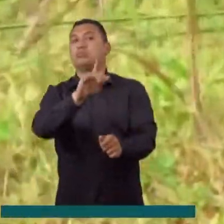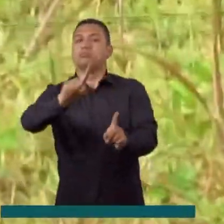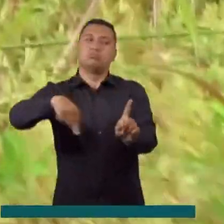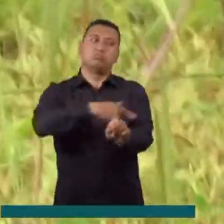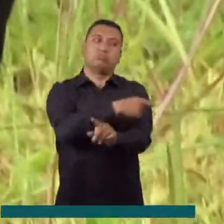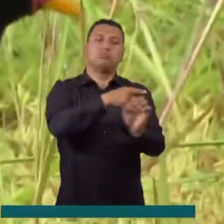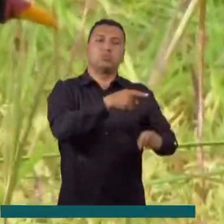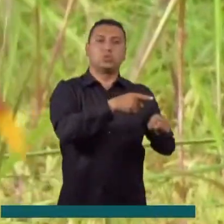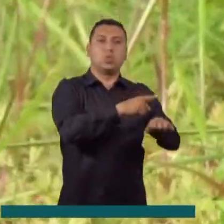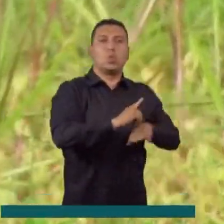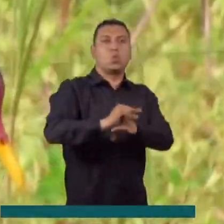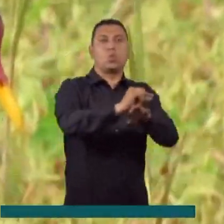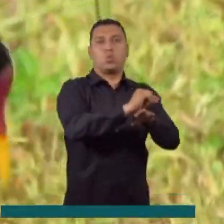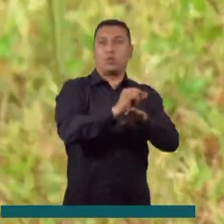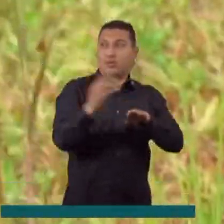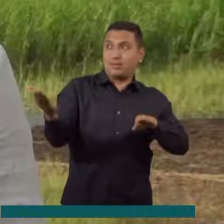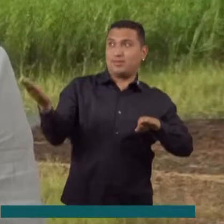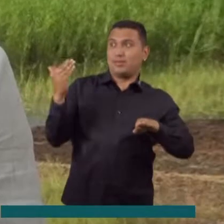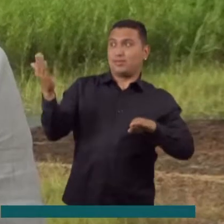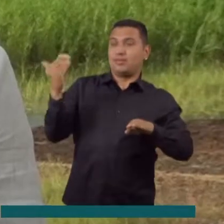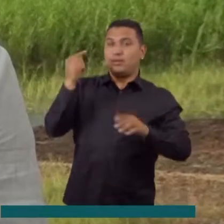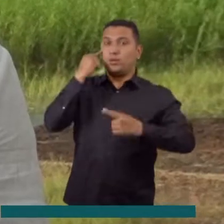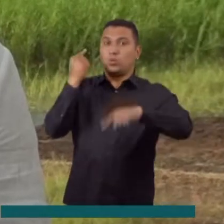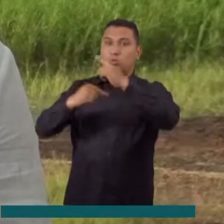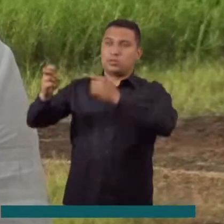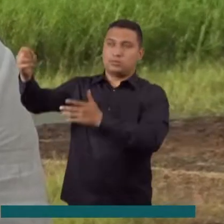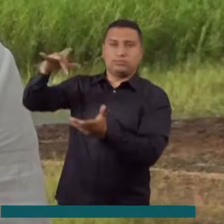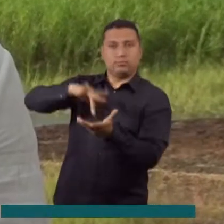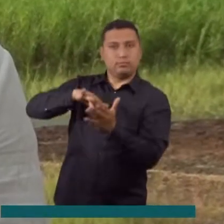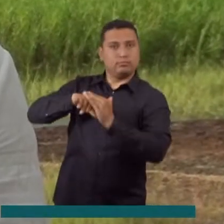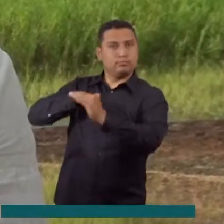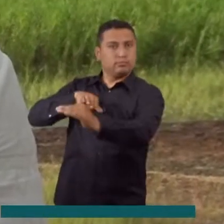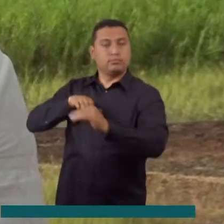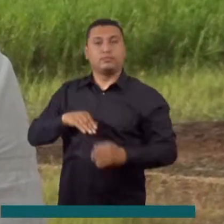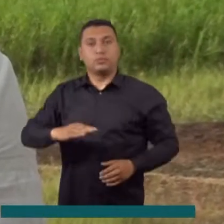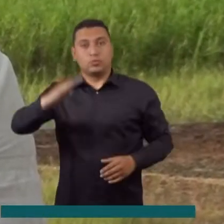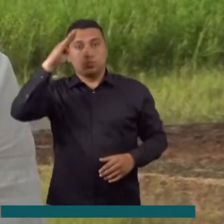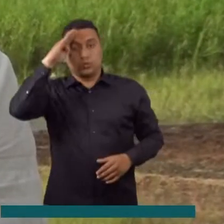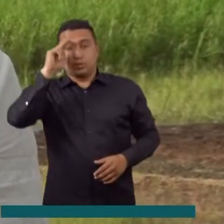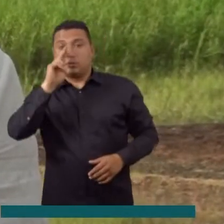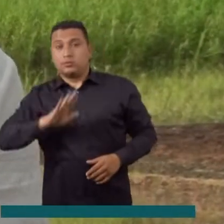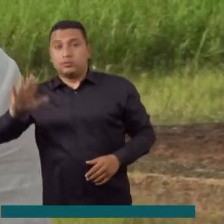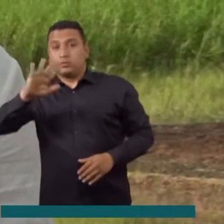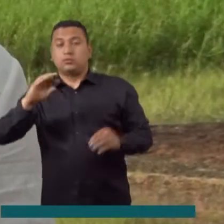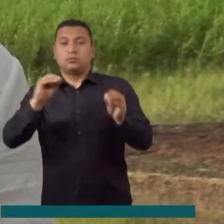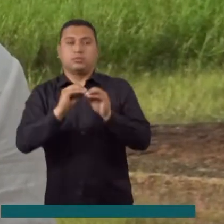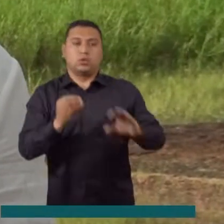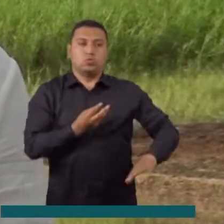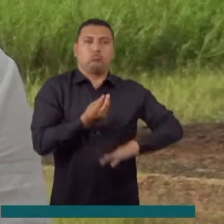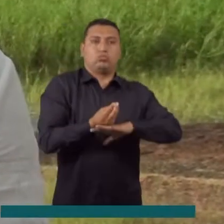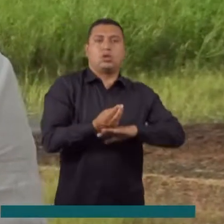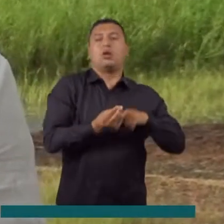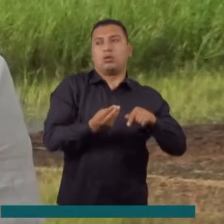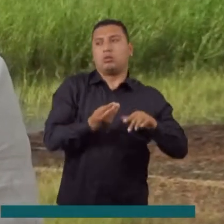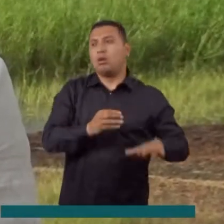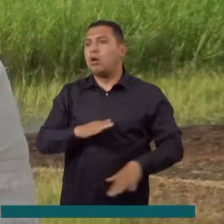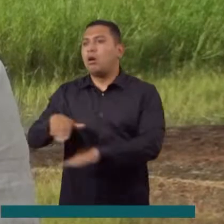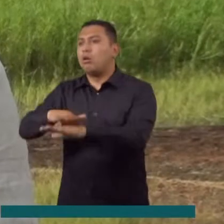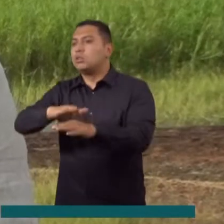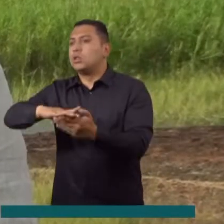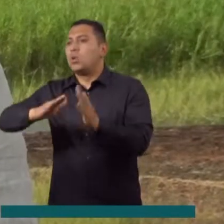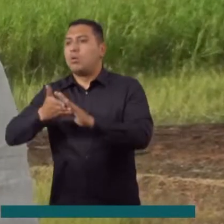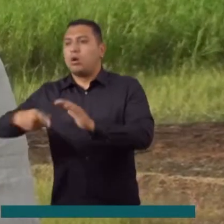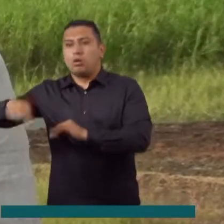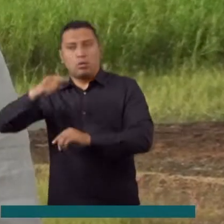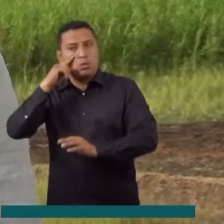convertirse en el nuevo potencial para atraer a turistas. La Policía Nacional y las autoridades ambientales hacen un llamado a la comunidad para que cuiden la flora y fauna de